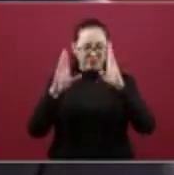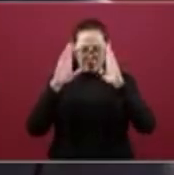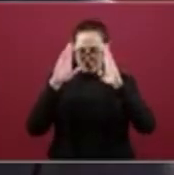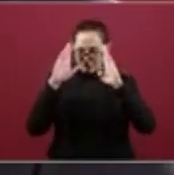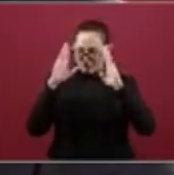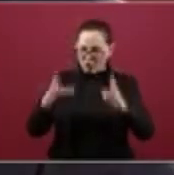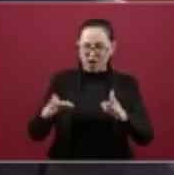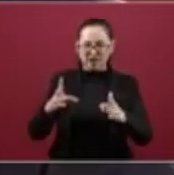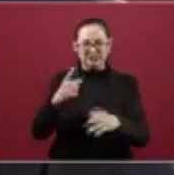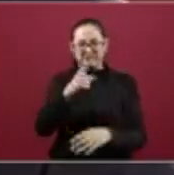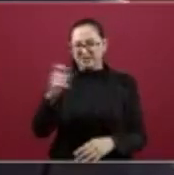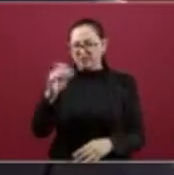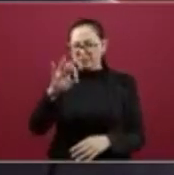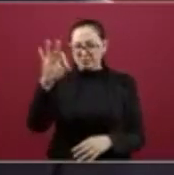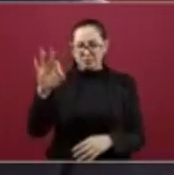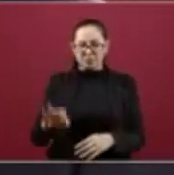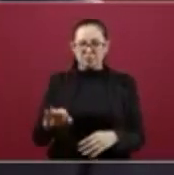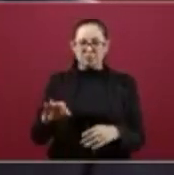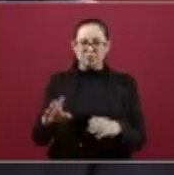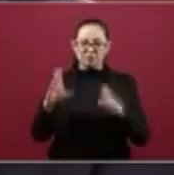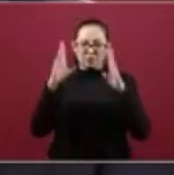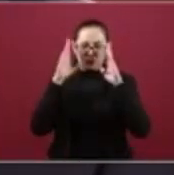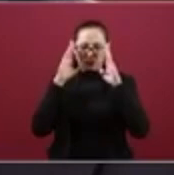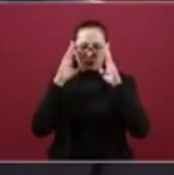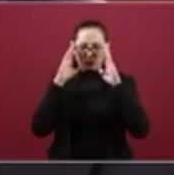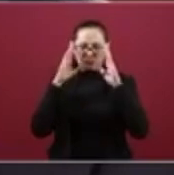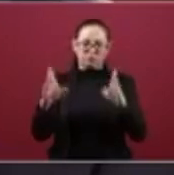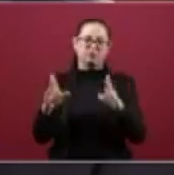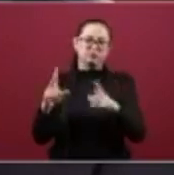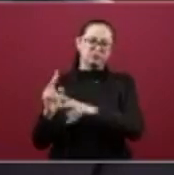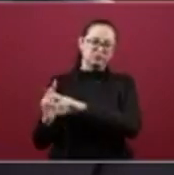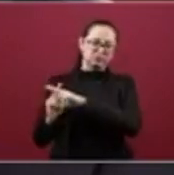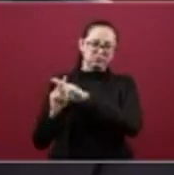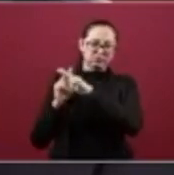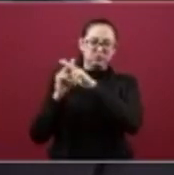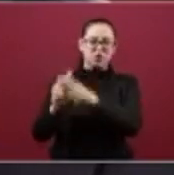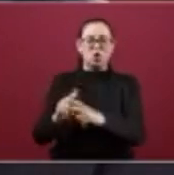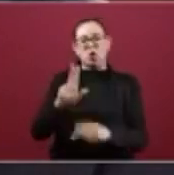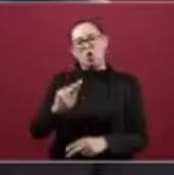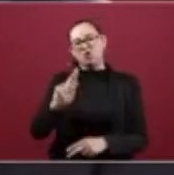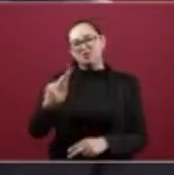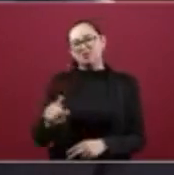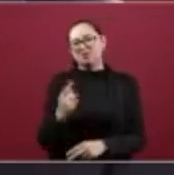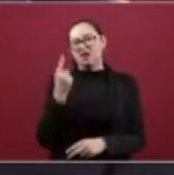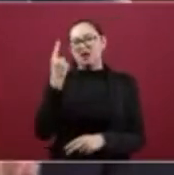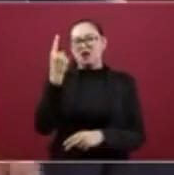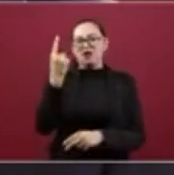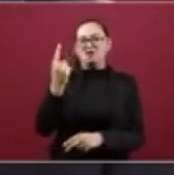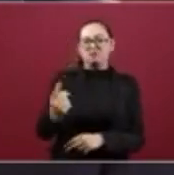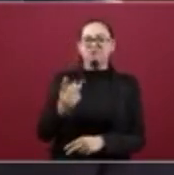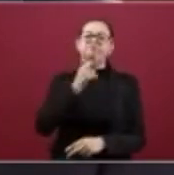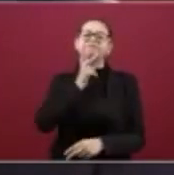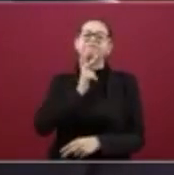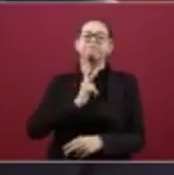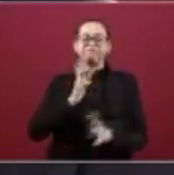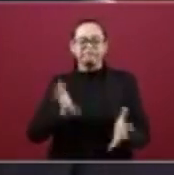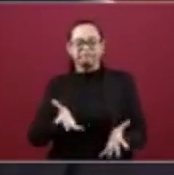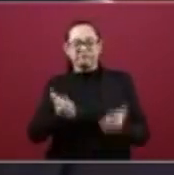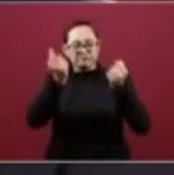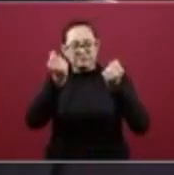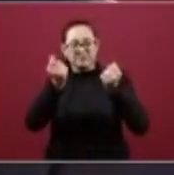atención al 81 aniversario de la expropiación petrolera, que es una